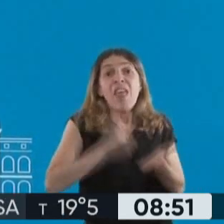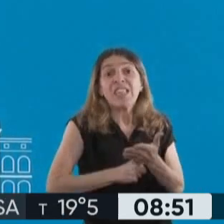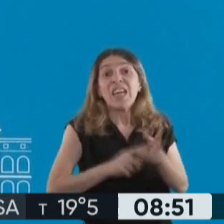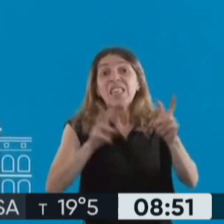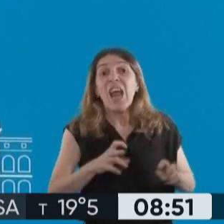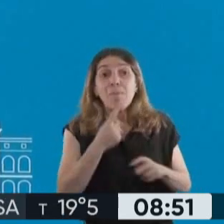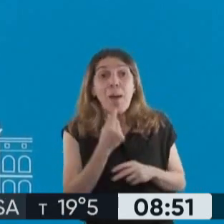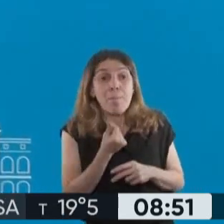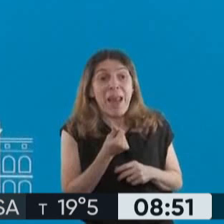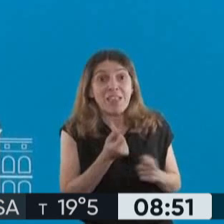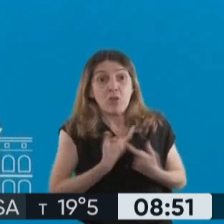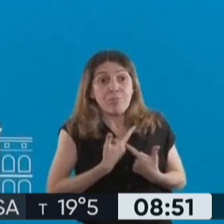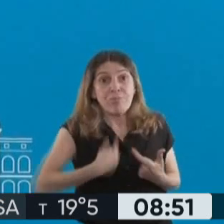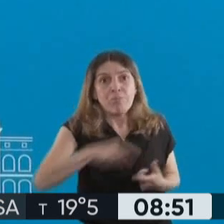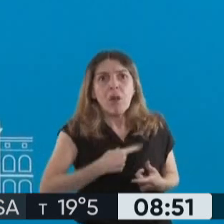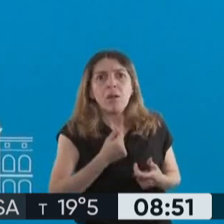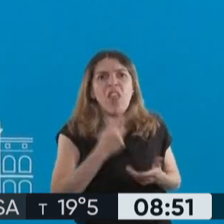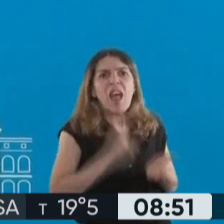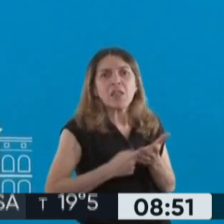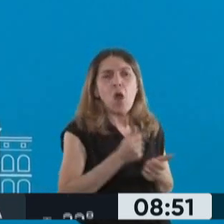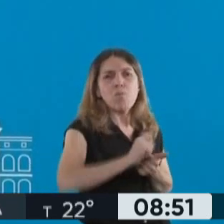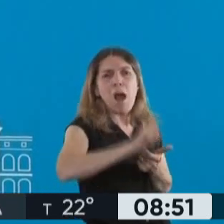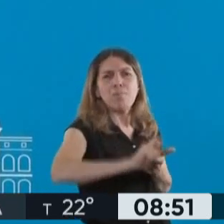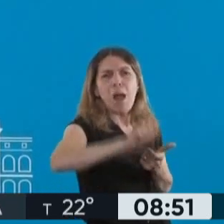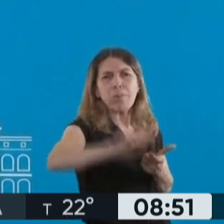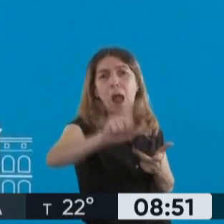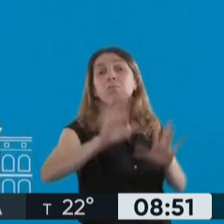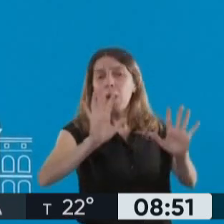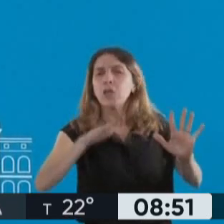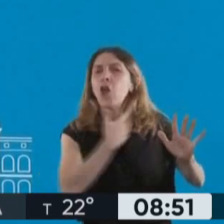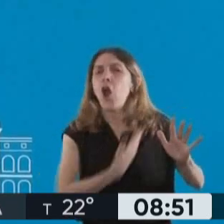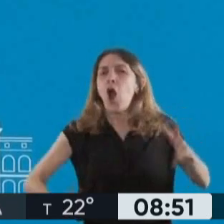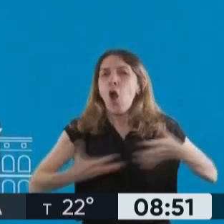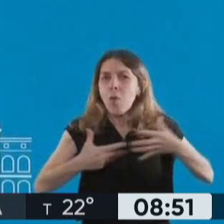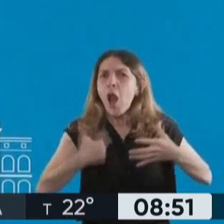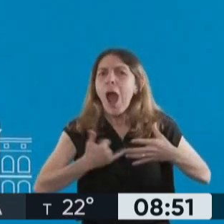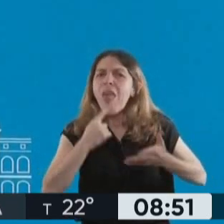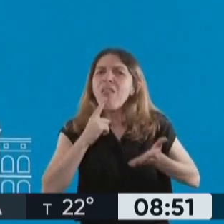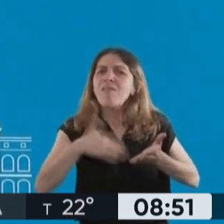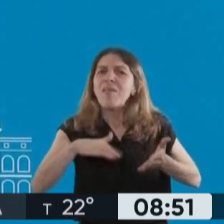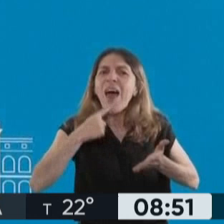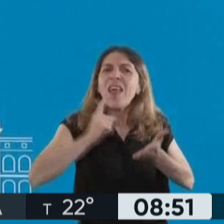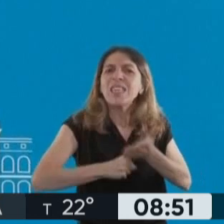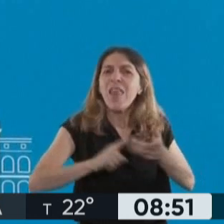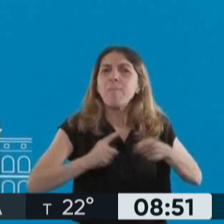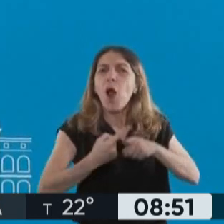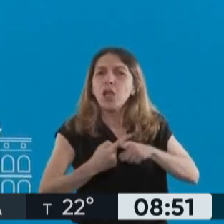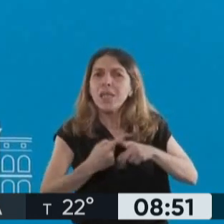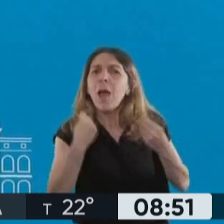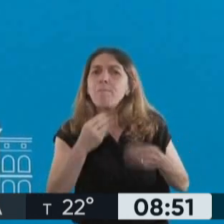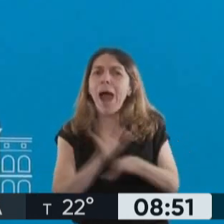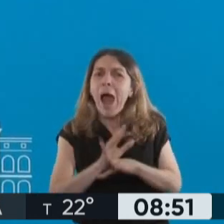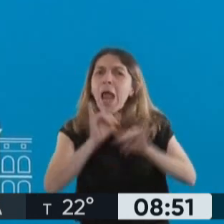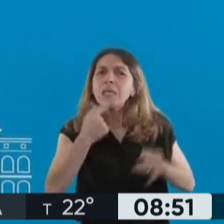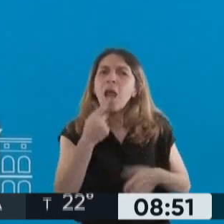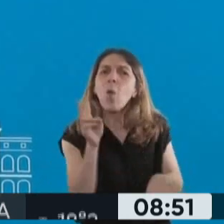sus mercaderías. Por eso el Gobierno está comprometido en llevar adelante políticas y medidas que permitan garantizar